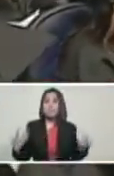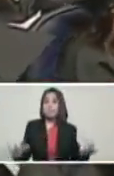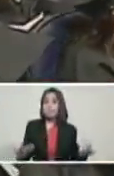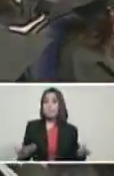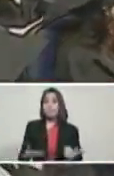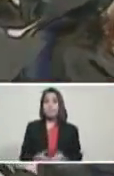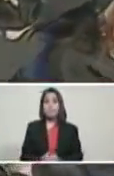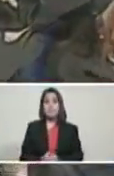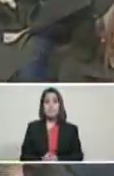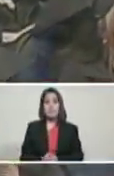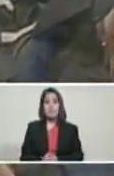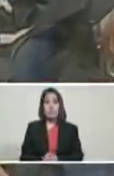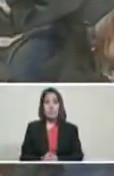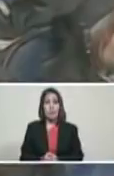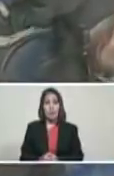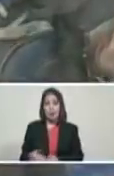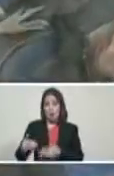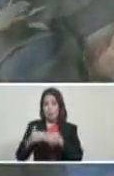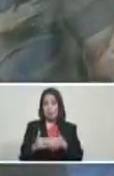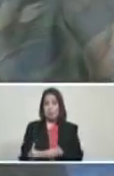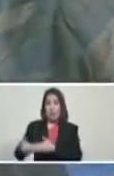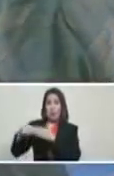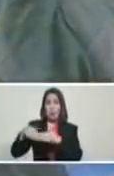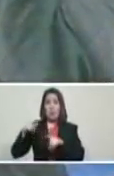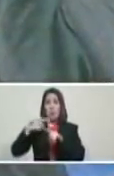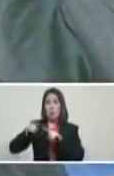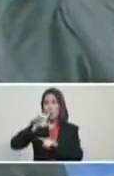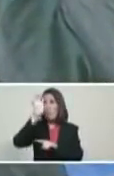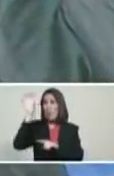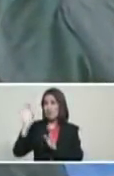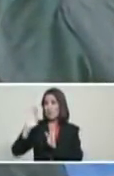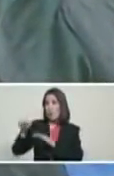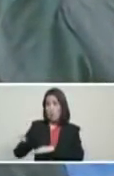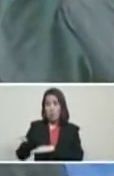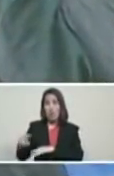deben entender los imperialistas del mundo.